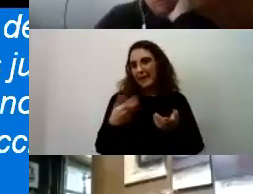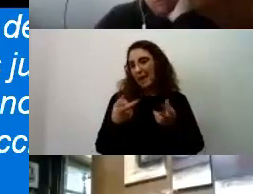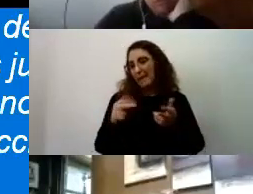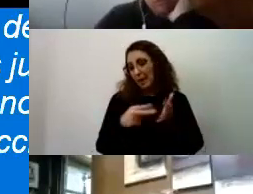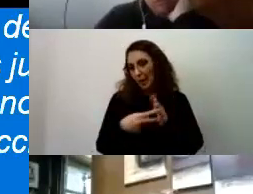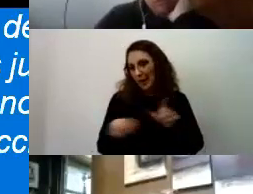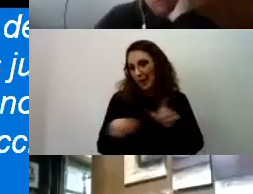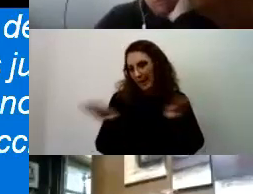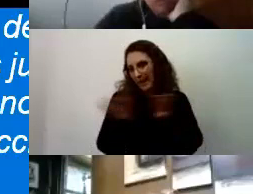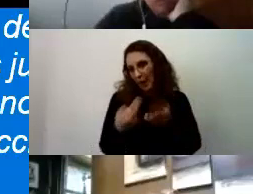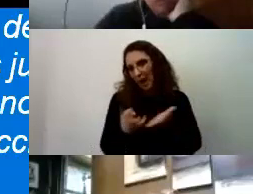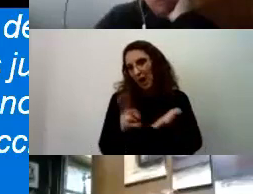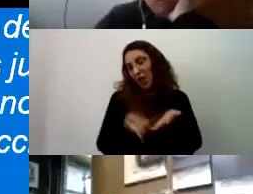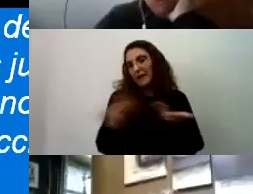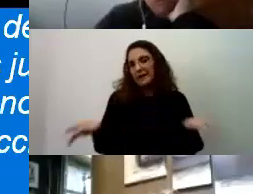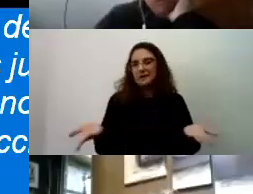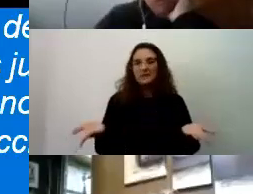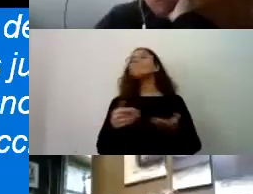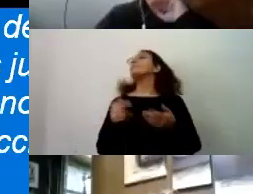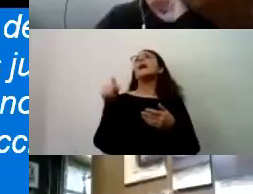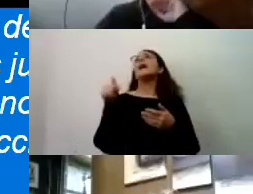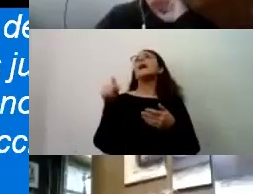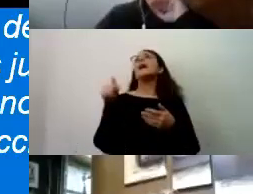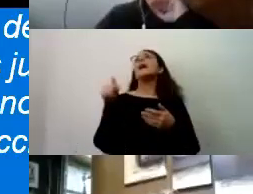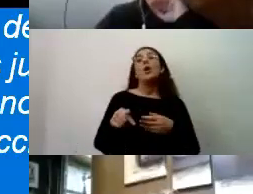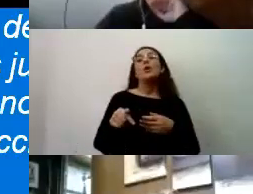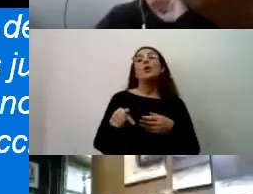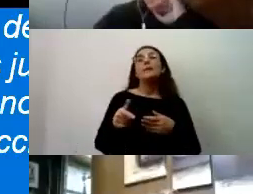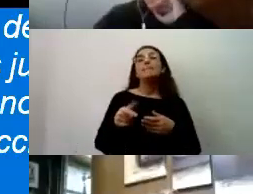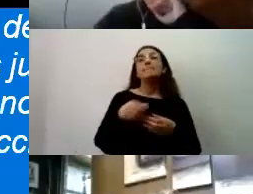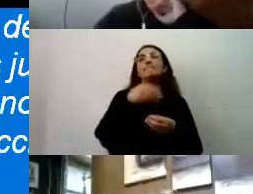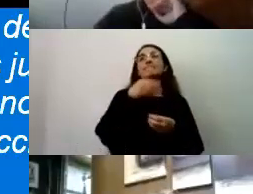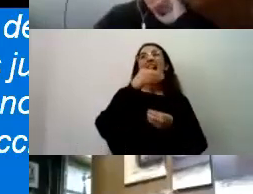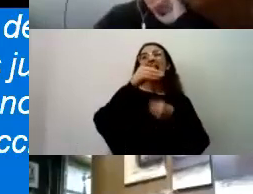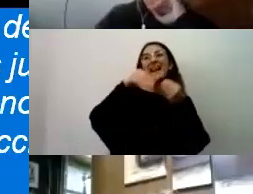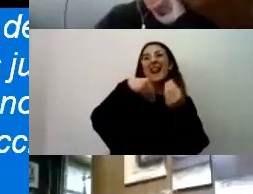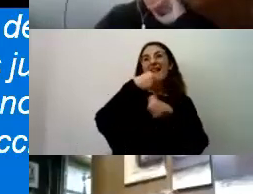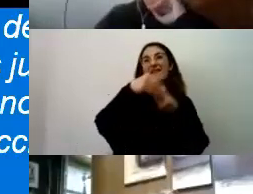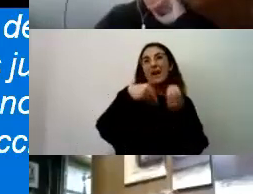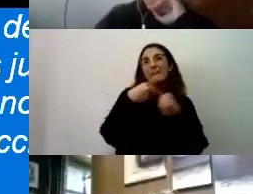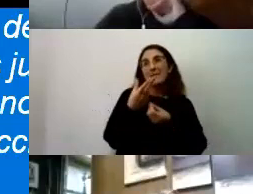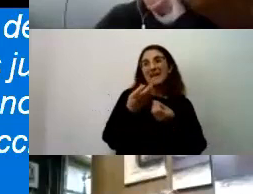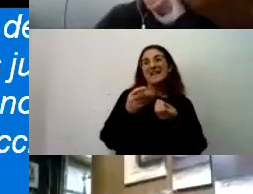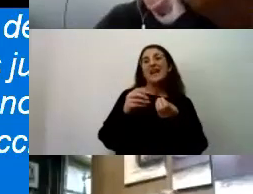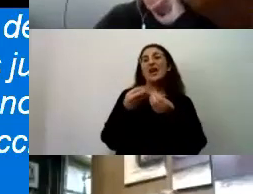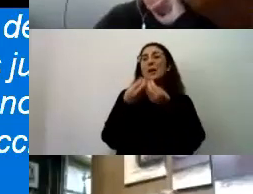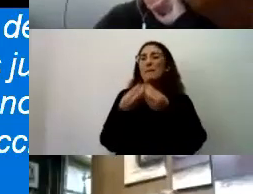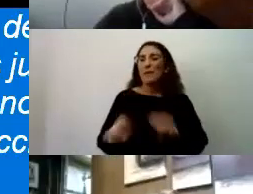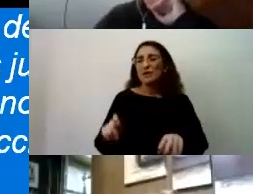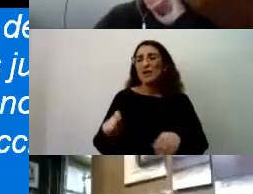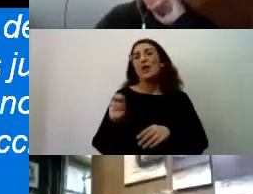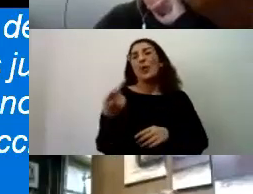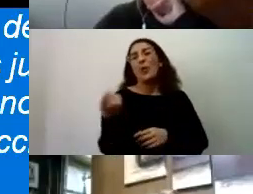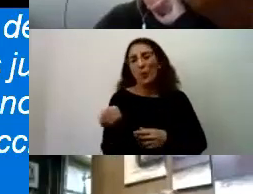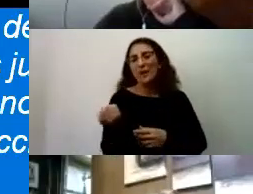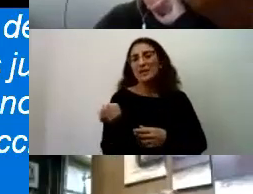En efecto, no parece admisible que los actores deban iniciar una acción judicial ante cada negativa que